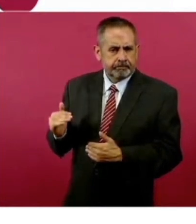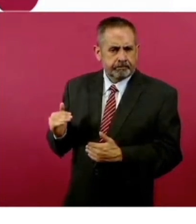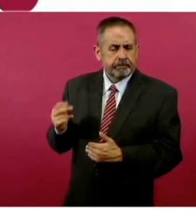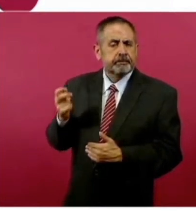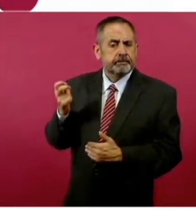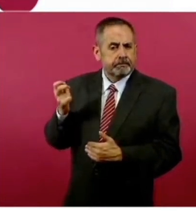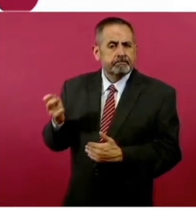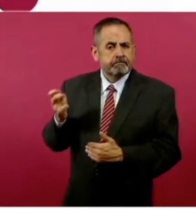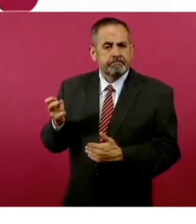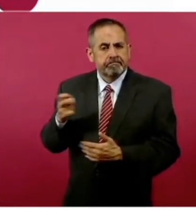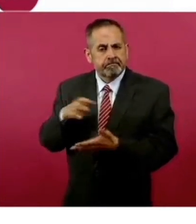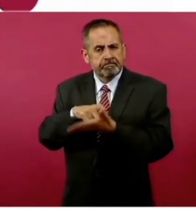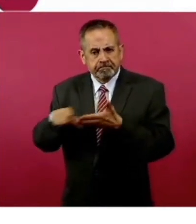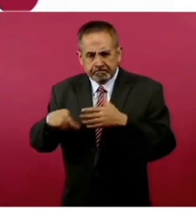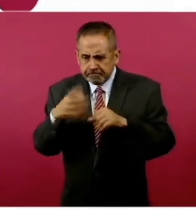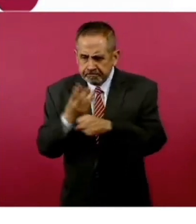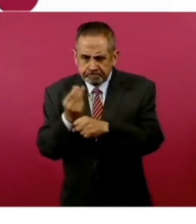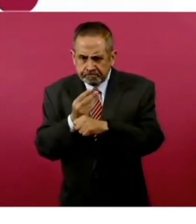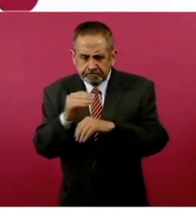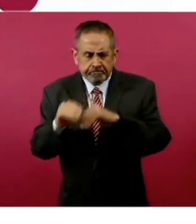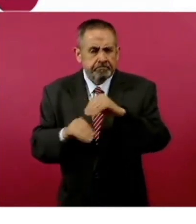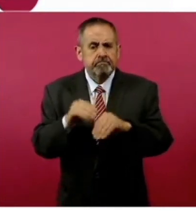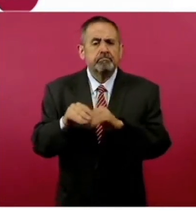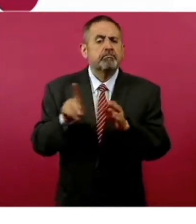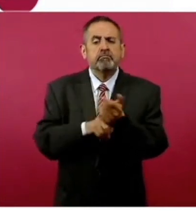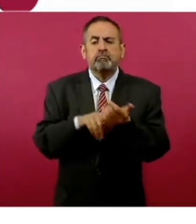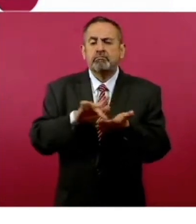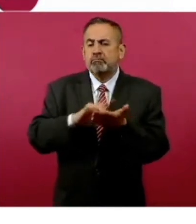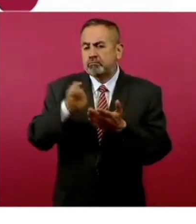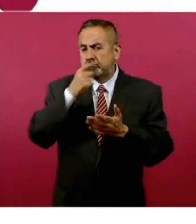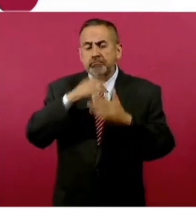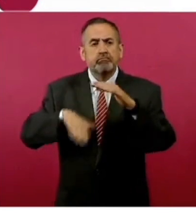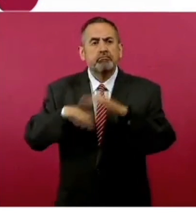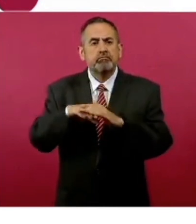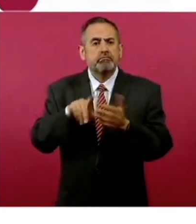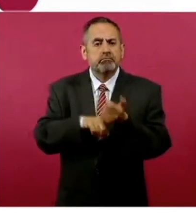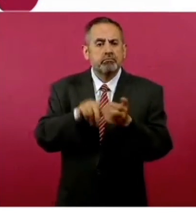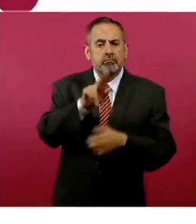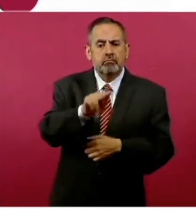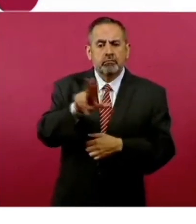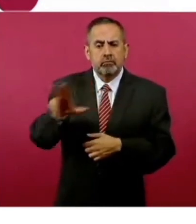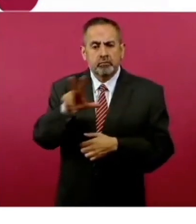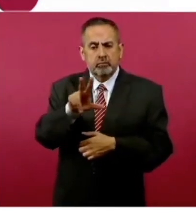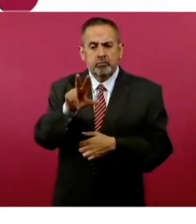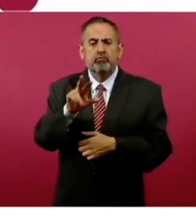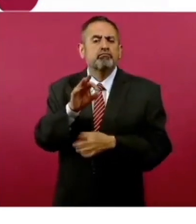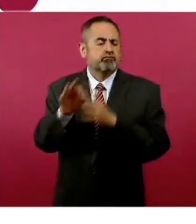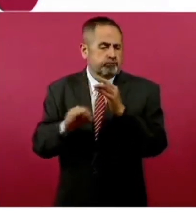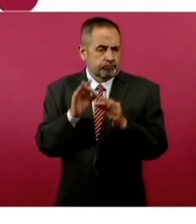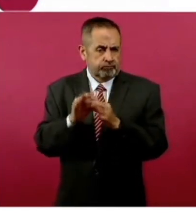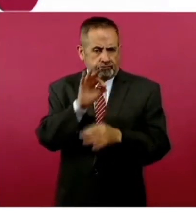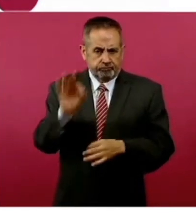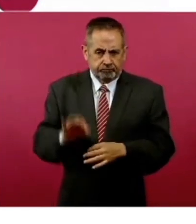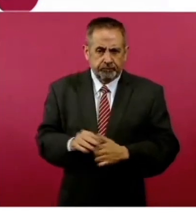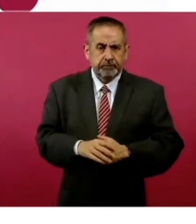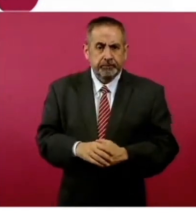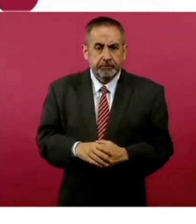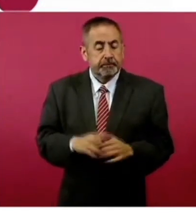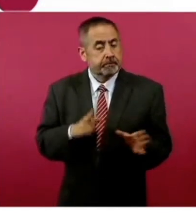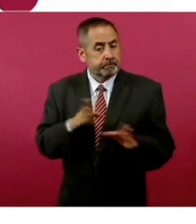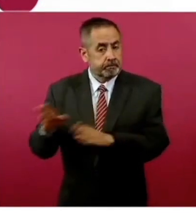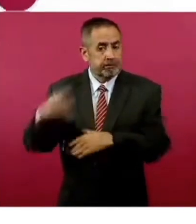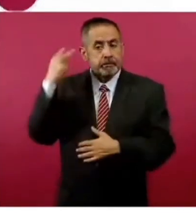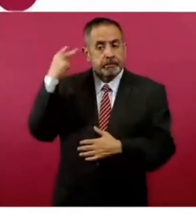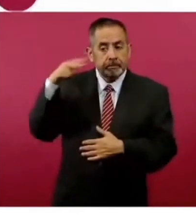aire médico y el reporte del abasto de medicamentos de Guerrero es del 88% en Veracruz es la inversión